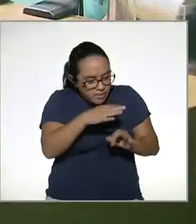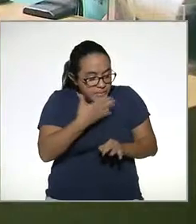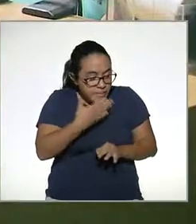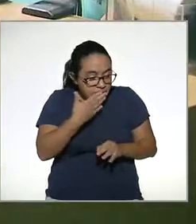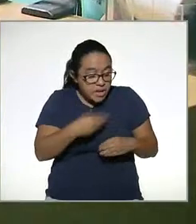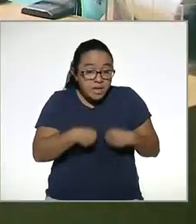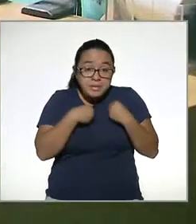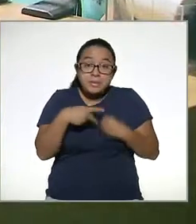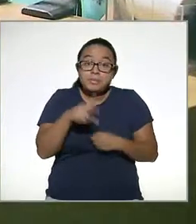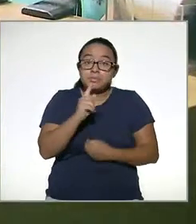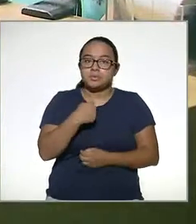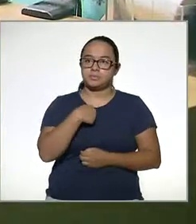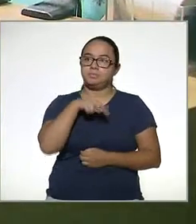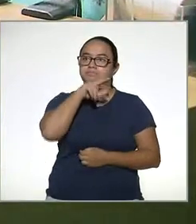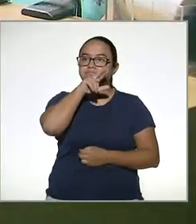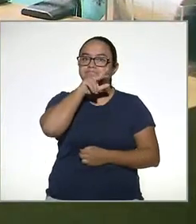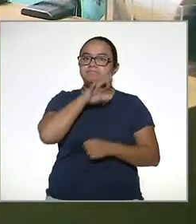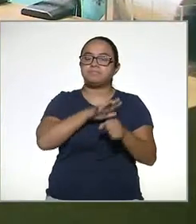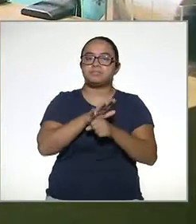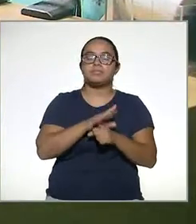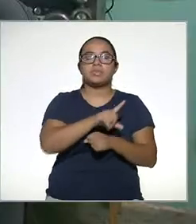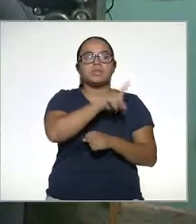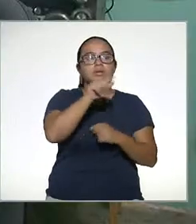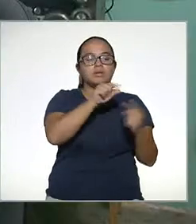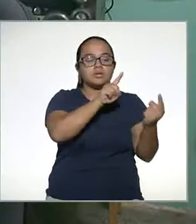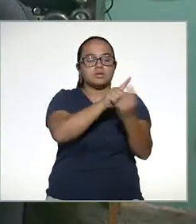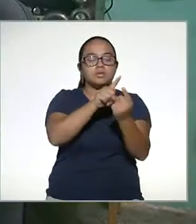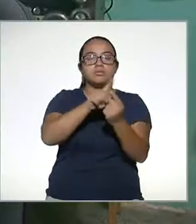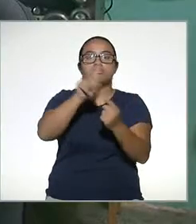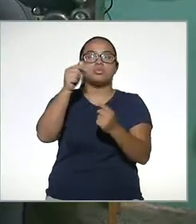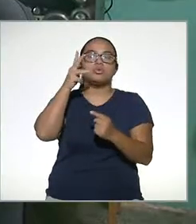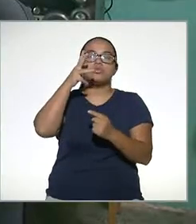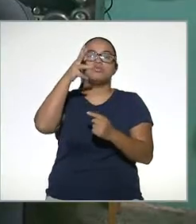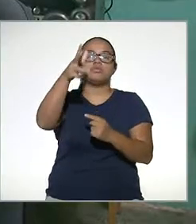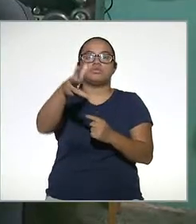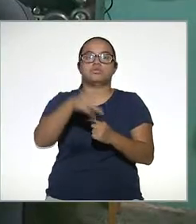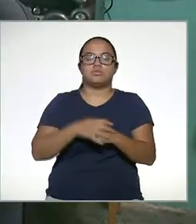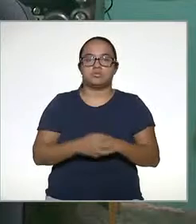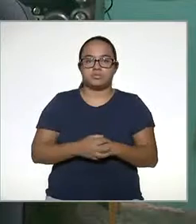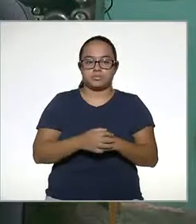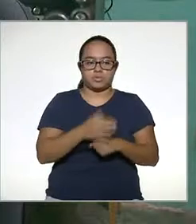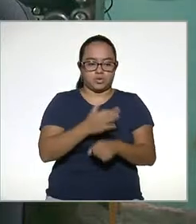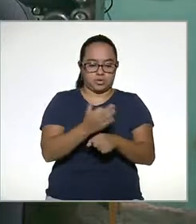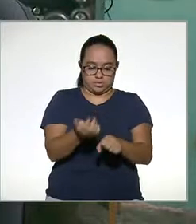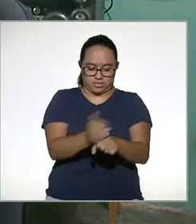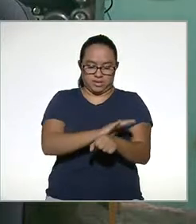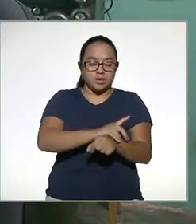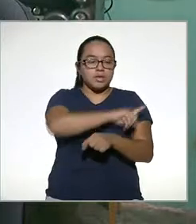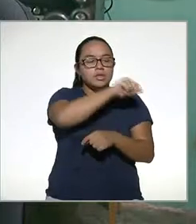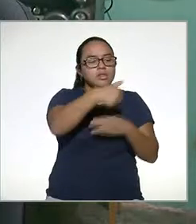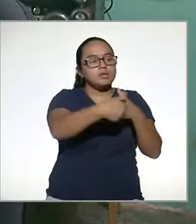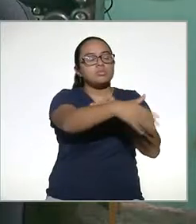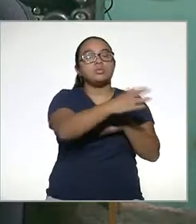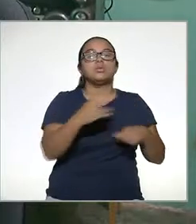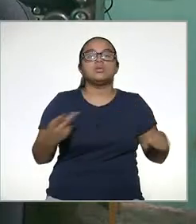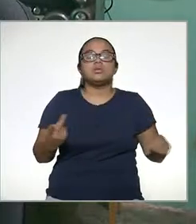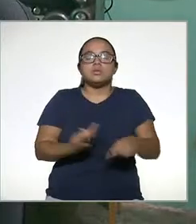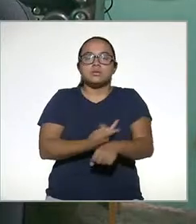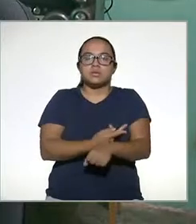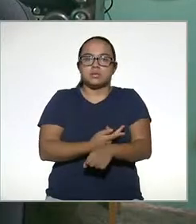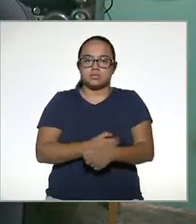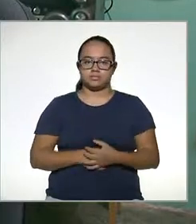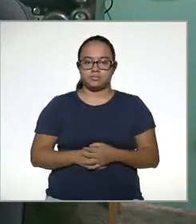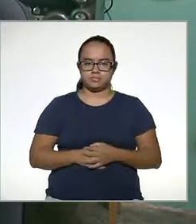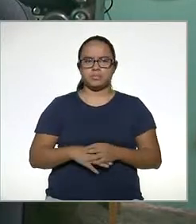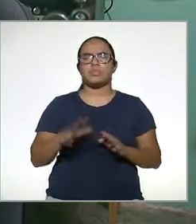Pero lo que a mí me preocupa es cómo se va a relacionar en adelante, empezando por la pandemia, ¿no? Que de alguna forma ya